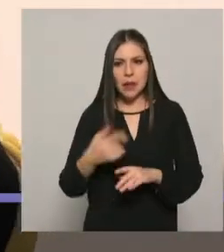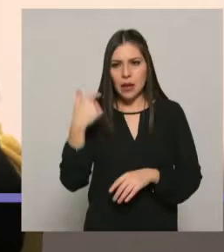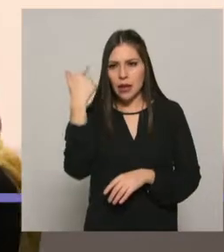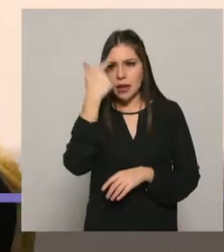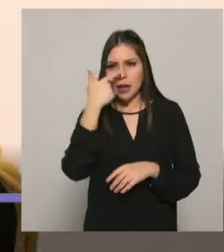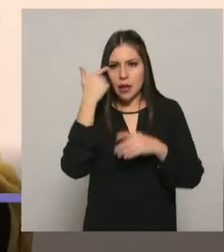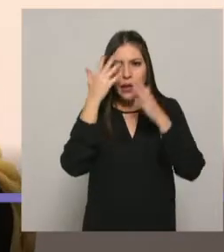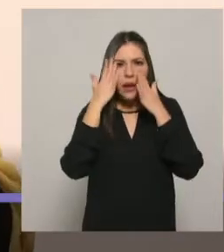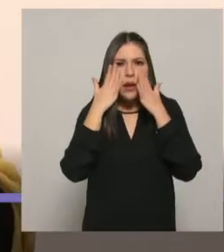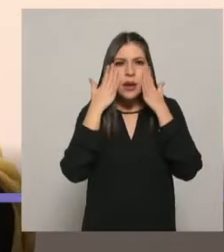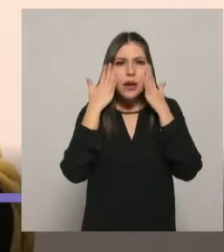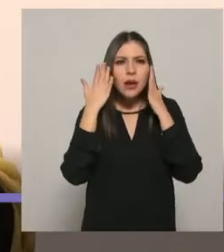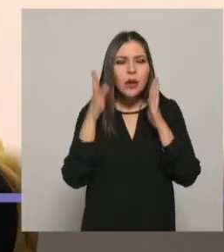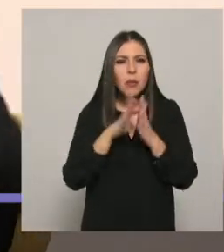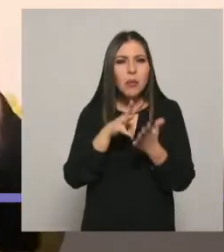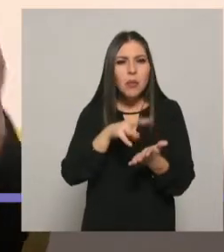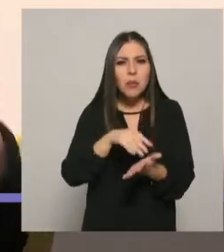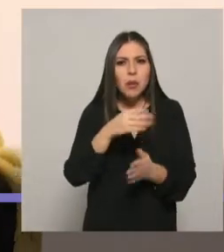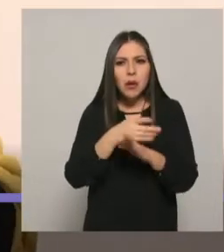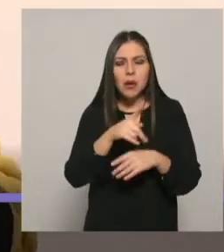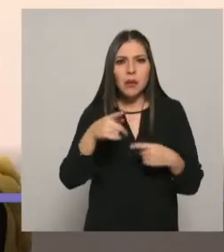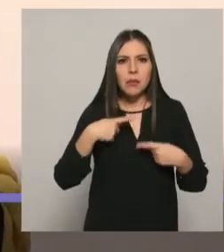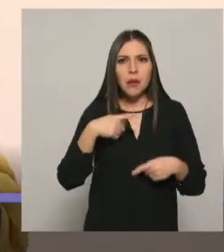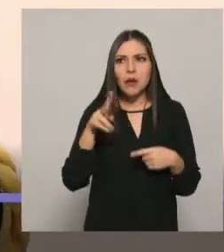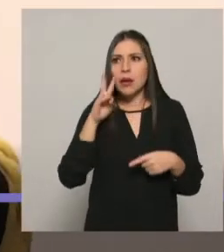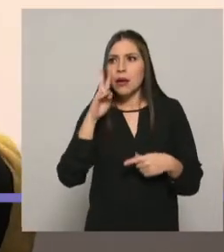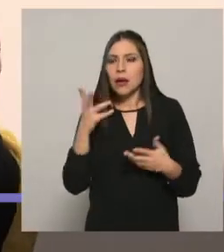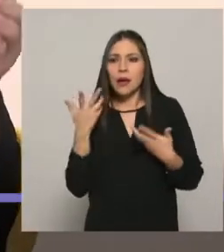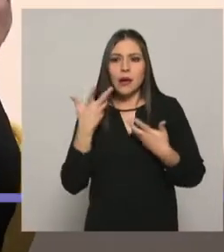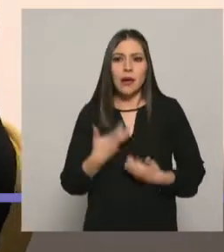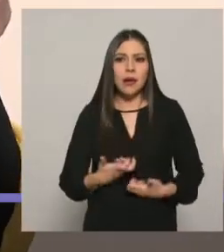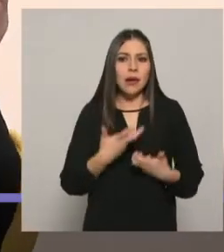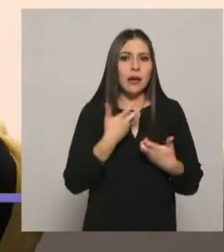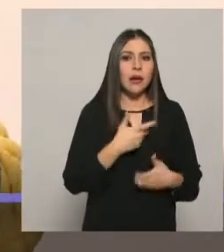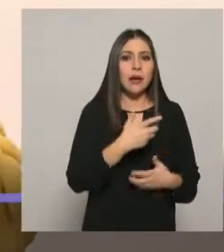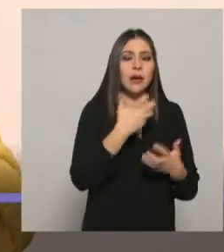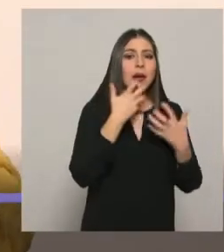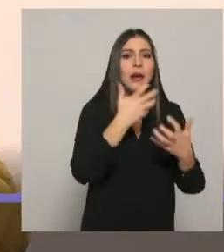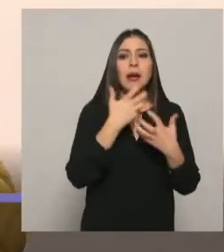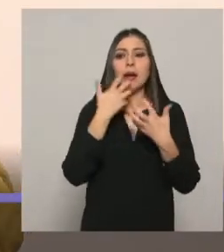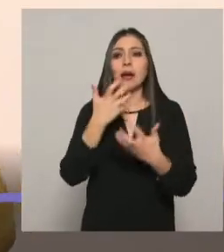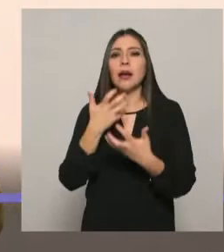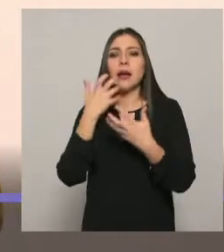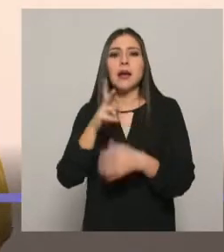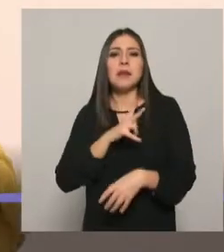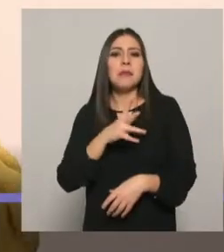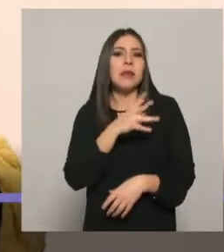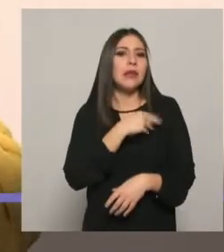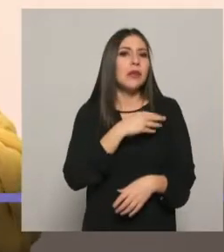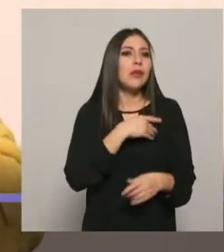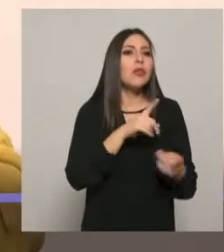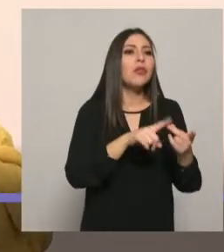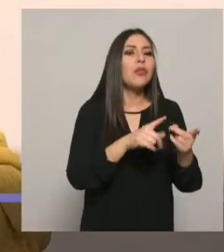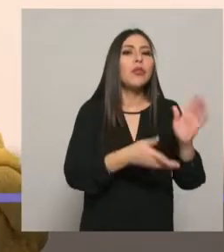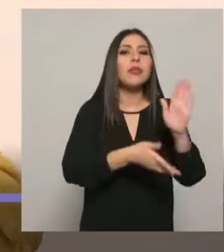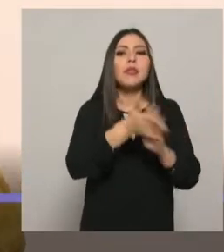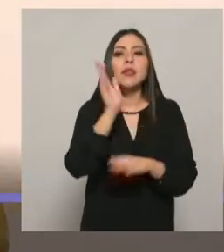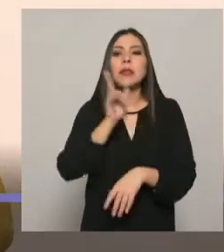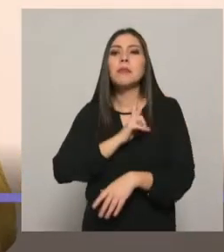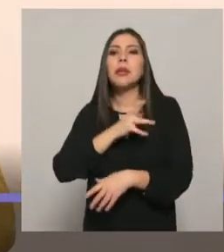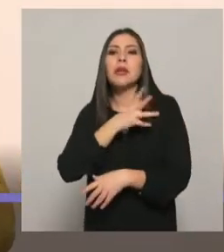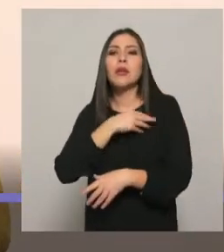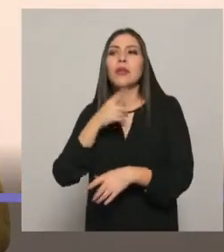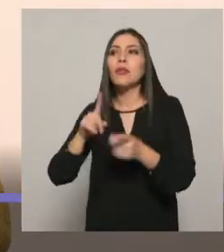produciendo gran susto en la gente y gritando: ¡ay, mis hijitos! ¿A dónde irán